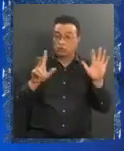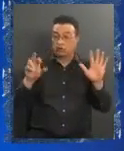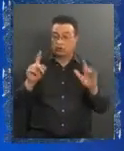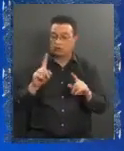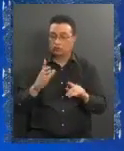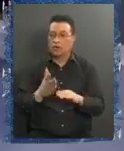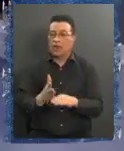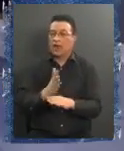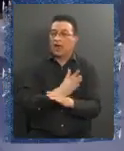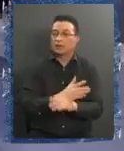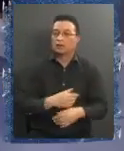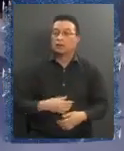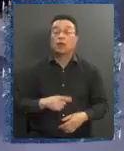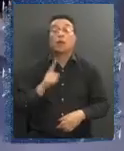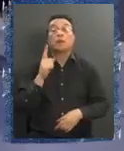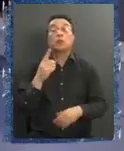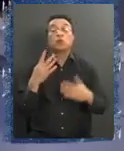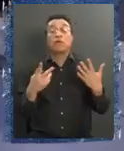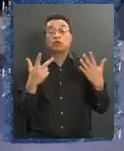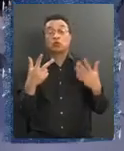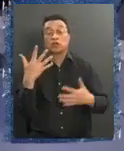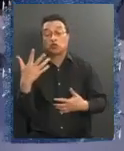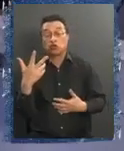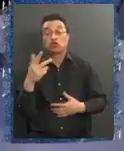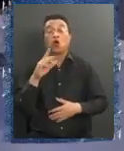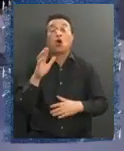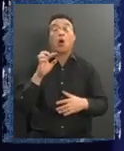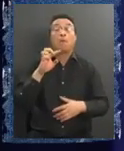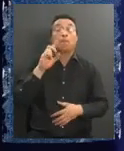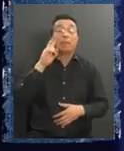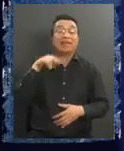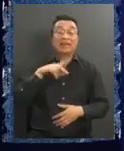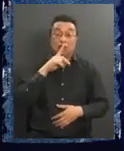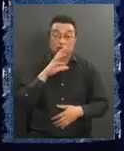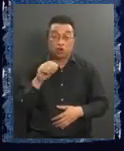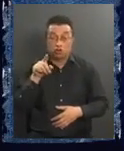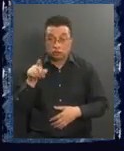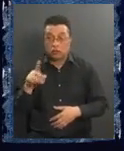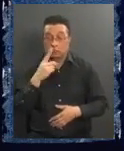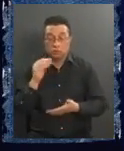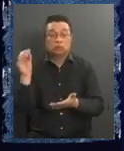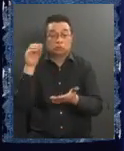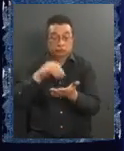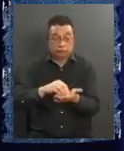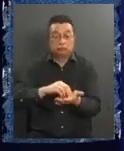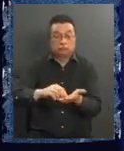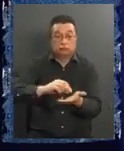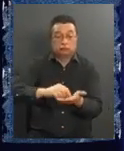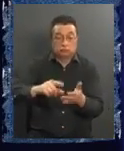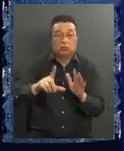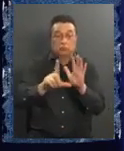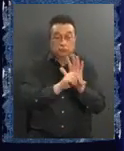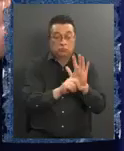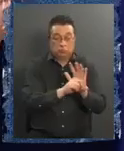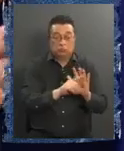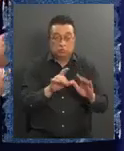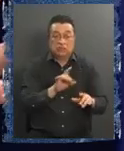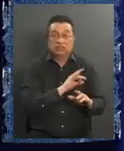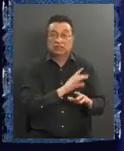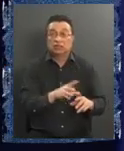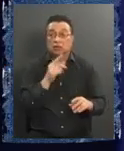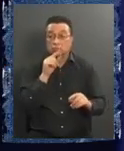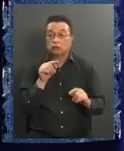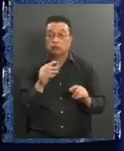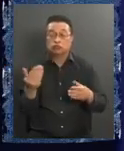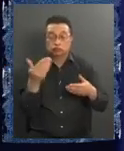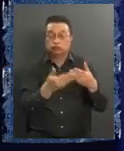Pero, y el año 58, Aníbal Pinto Santa Cruz, un economista socialista súper famoso, lo escribió hablando de la frondosa legislación social chilena que venía un poco de esta cuestión